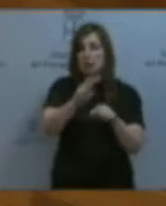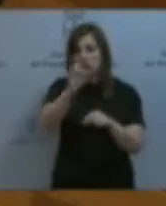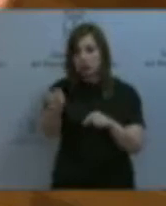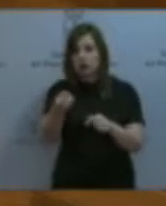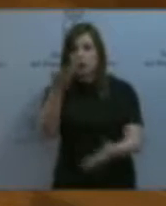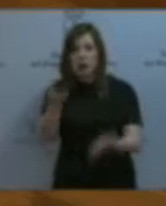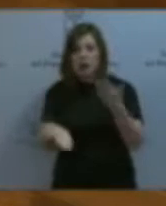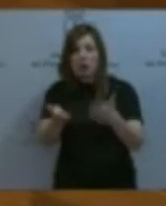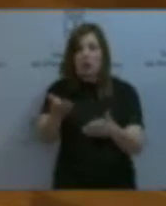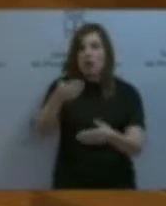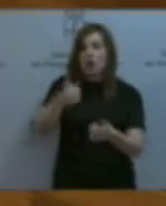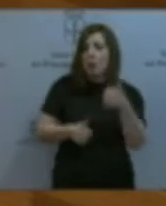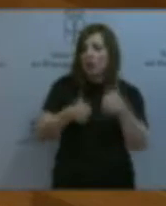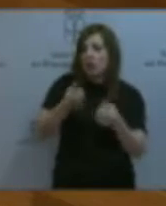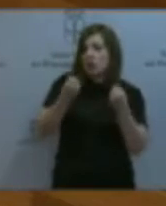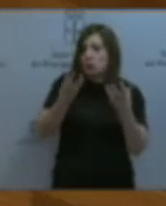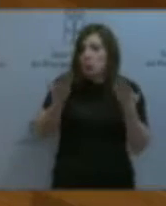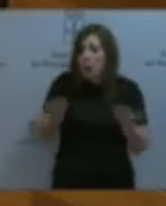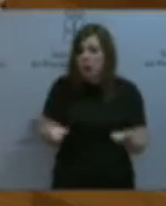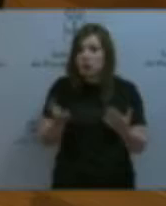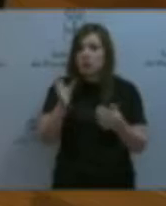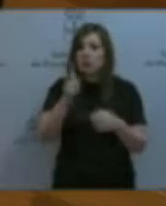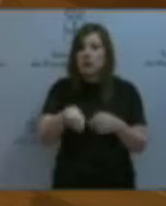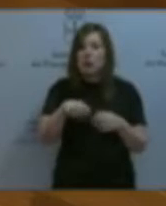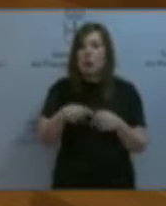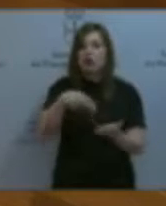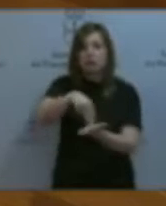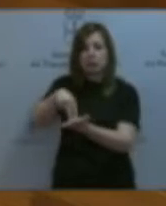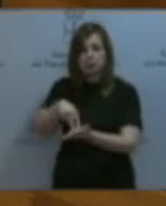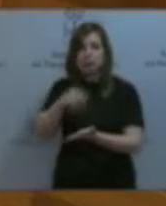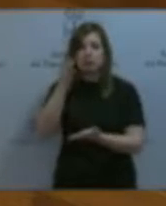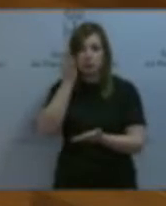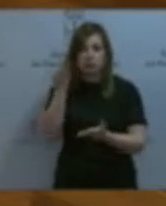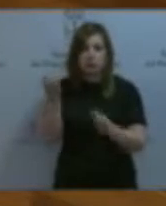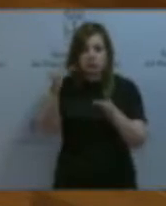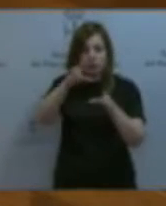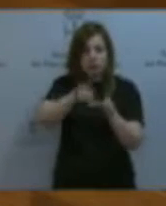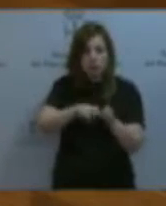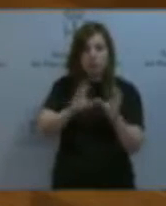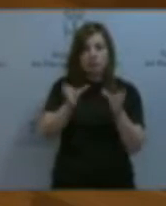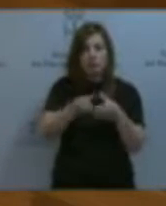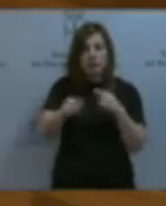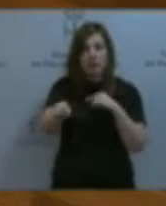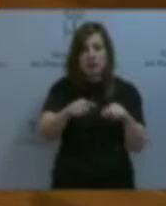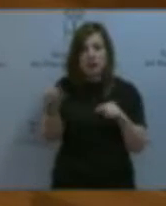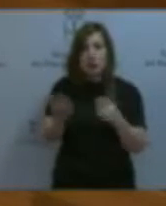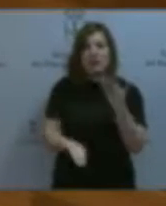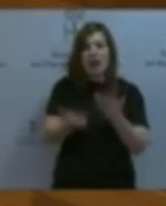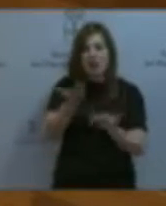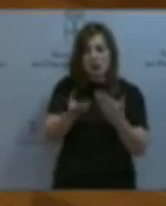de competiciones, tengan, digamos, una presencia femenina en los órganos de dirección, tienen una valoración